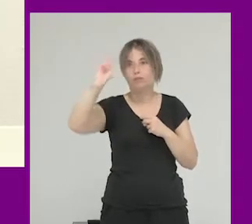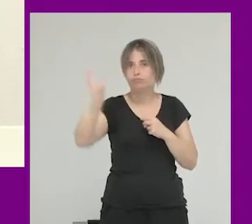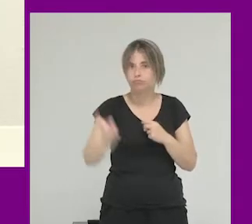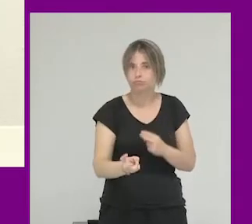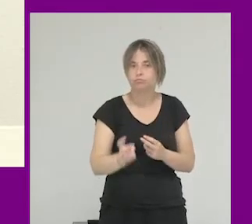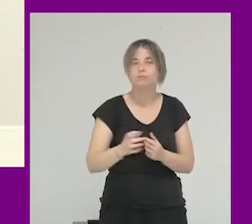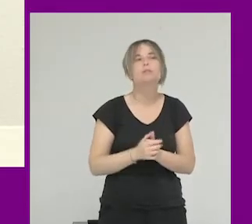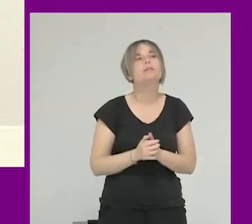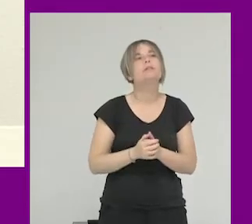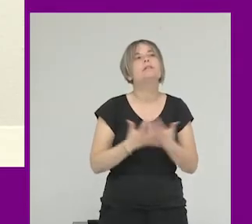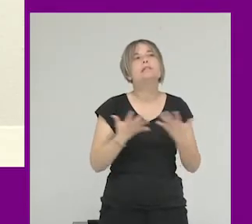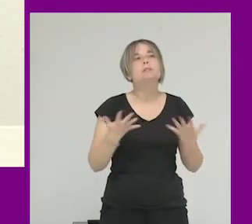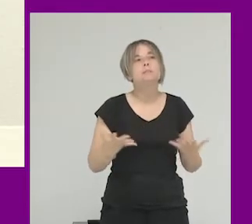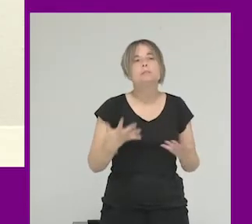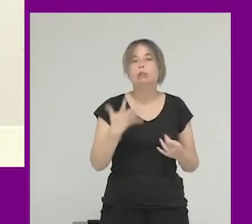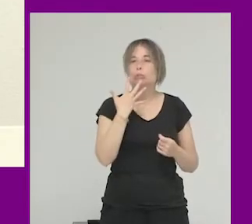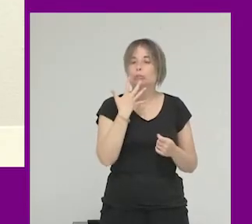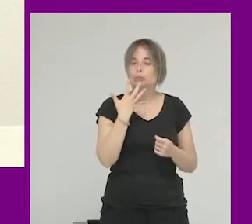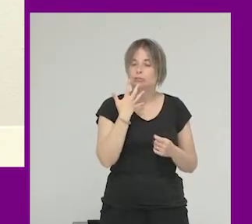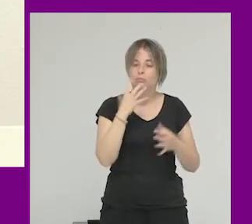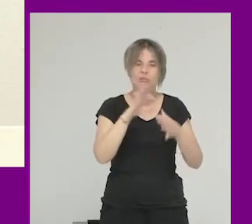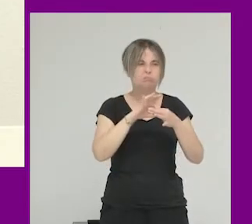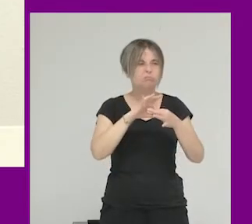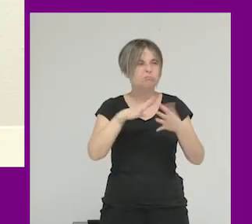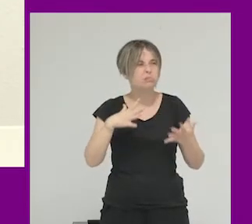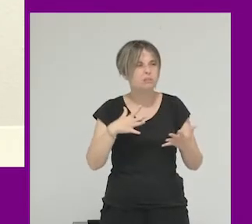pero ¿qué tiene que ver